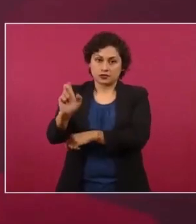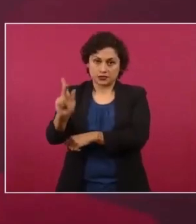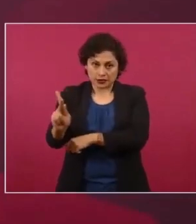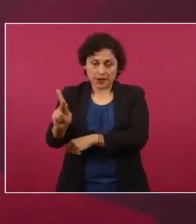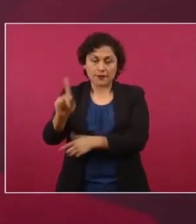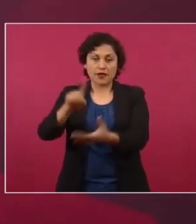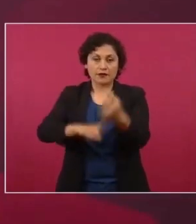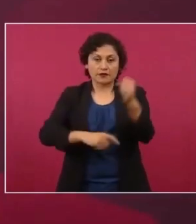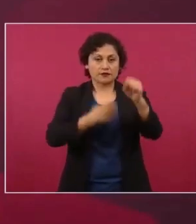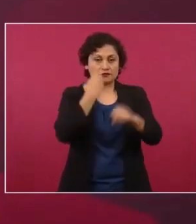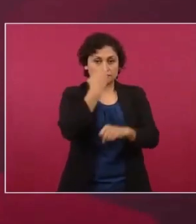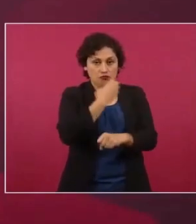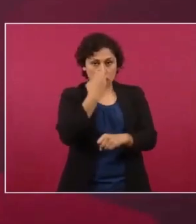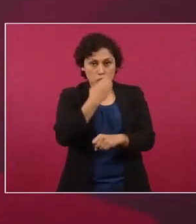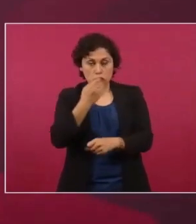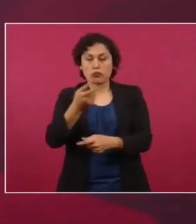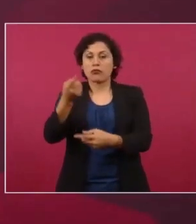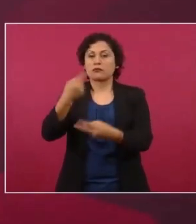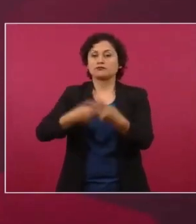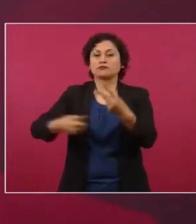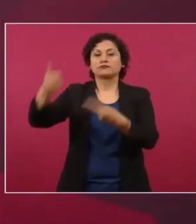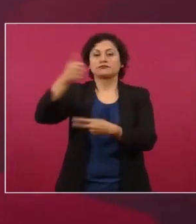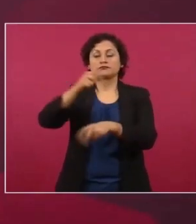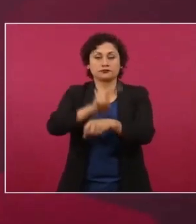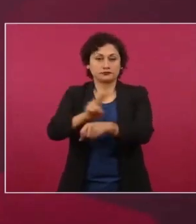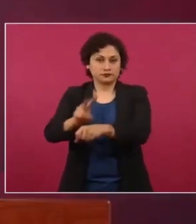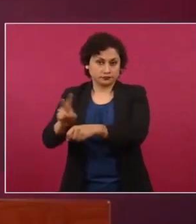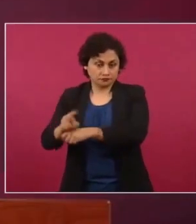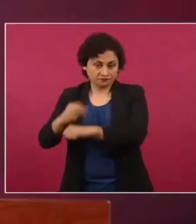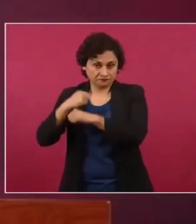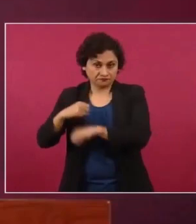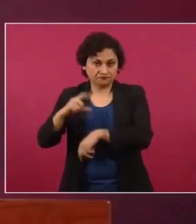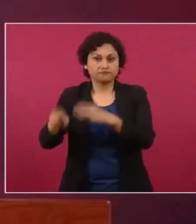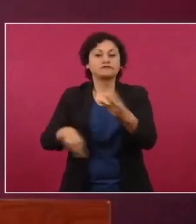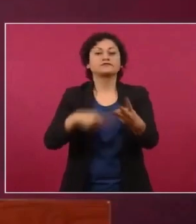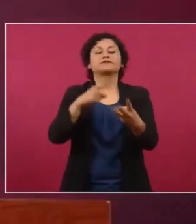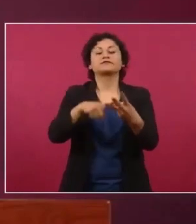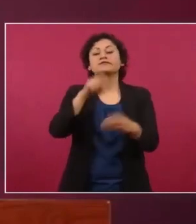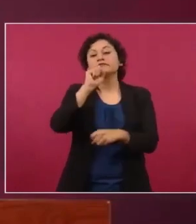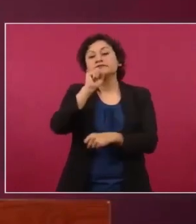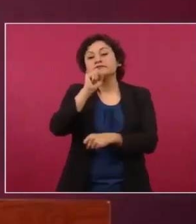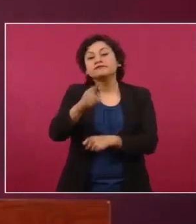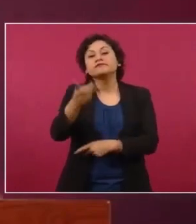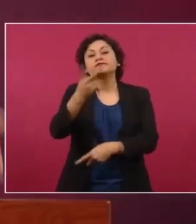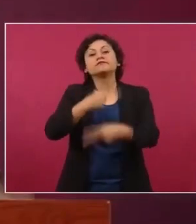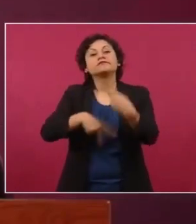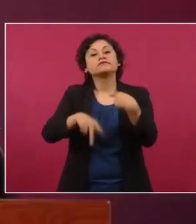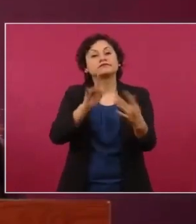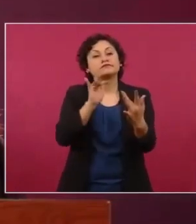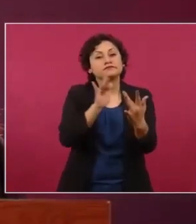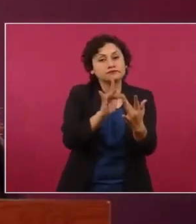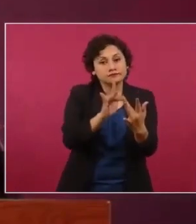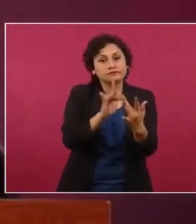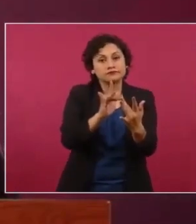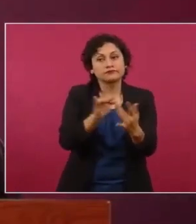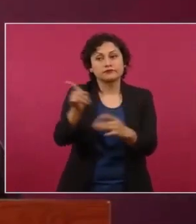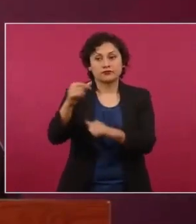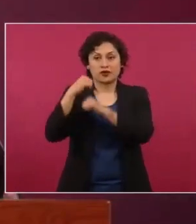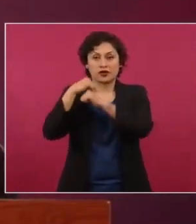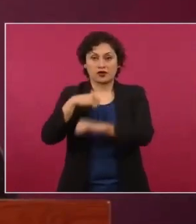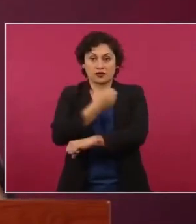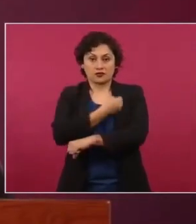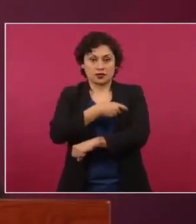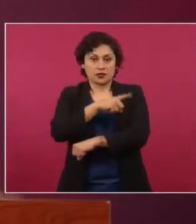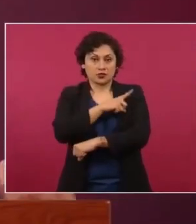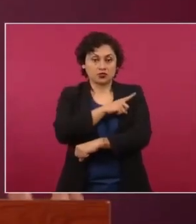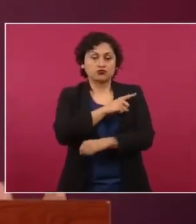escuelas o luego los supervisores y hacemos contacto directamente y de manera inmediata o con las autoridades de salud o,